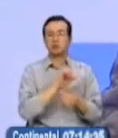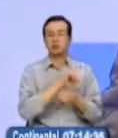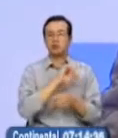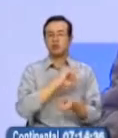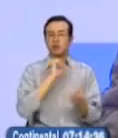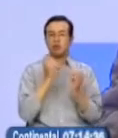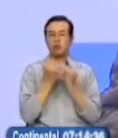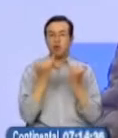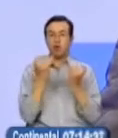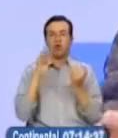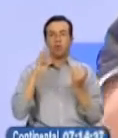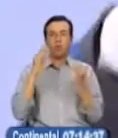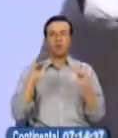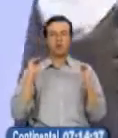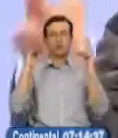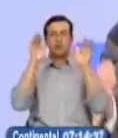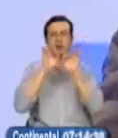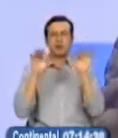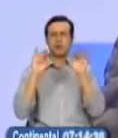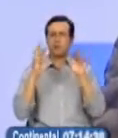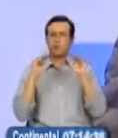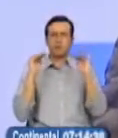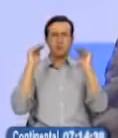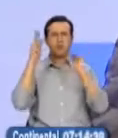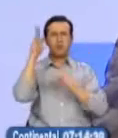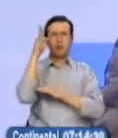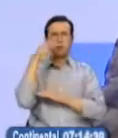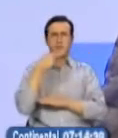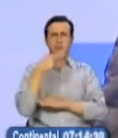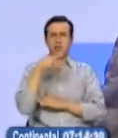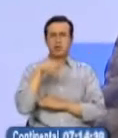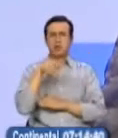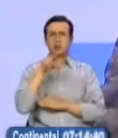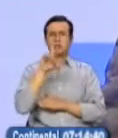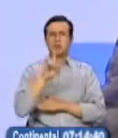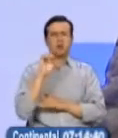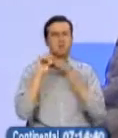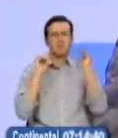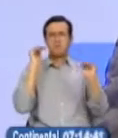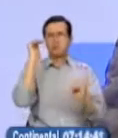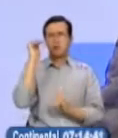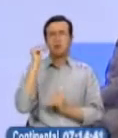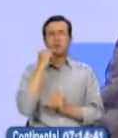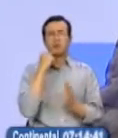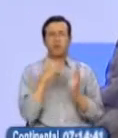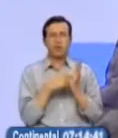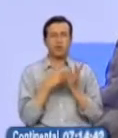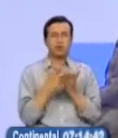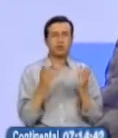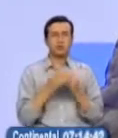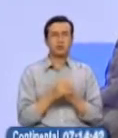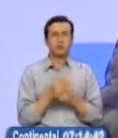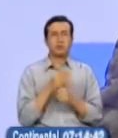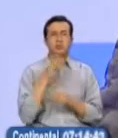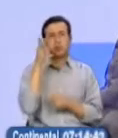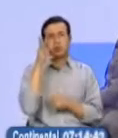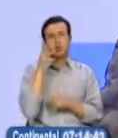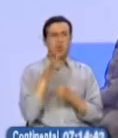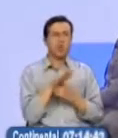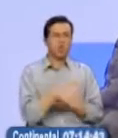tiene cuarto nivel. Se ha sextuplicado los profesores con PhD. Se eliminó la precarización del